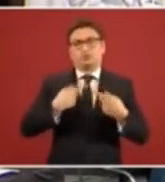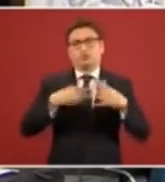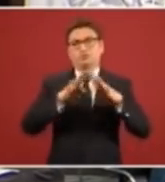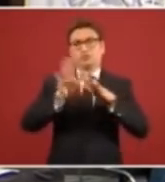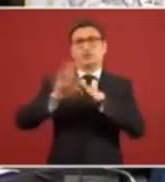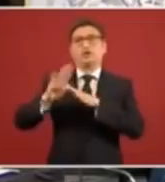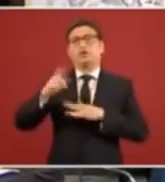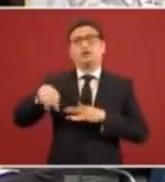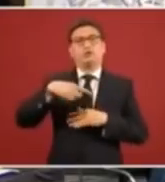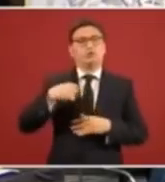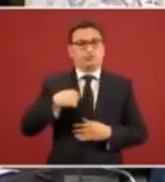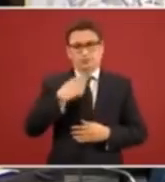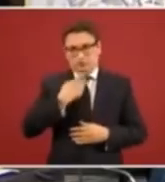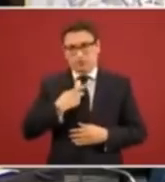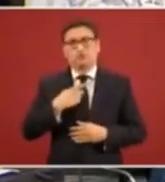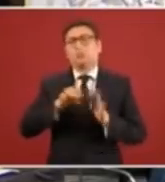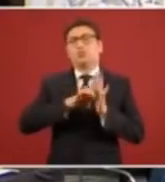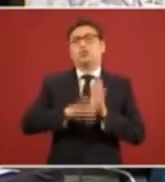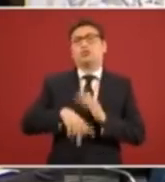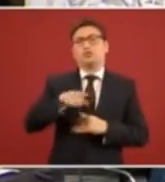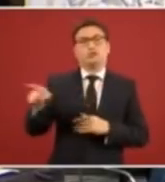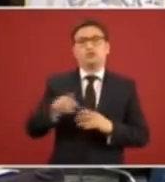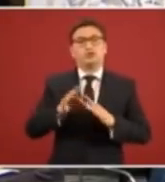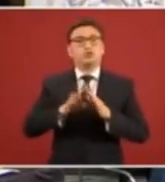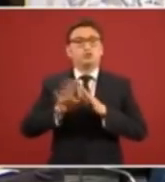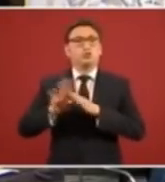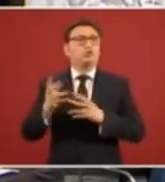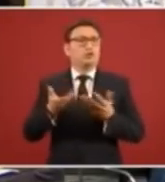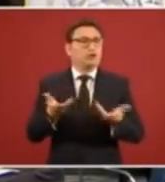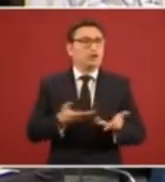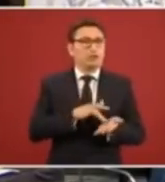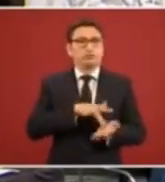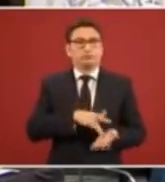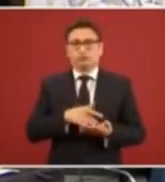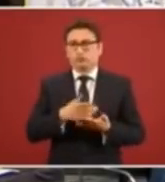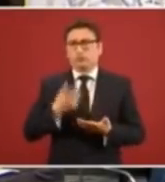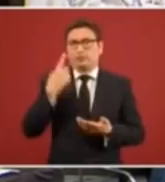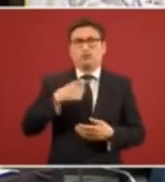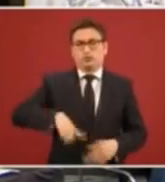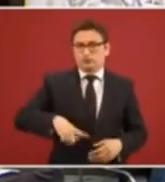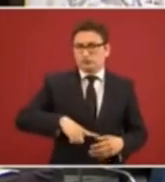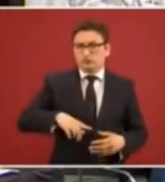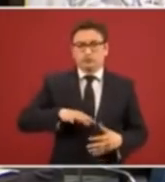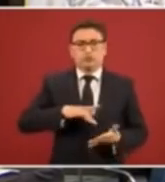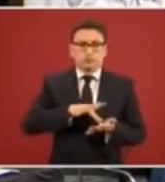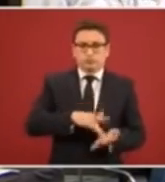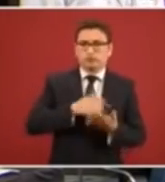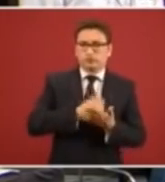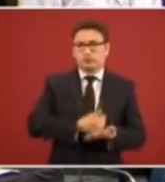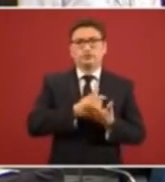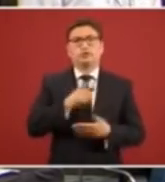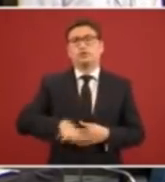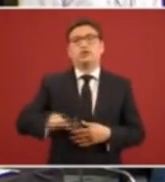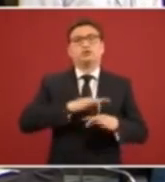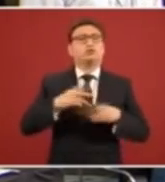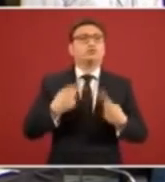me han dicho que si ellos o cómo podrían colaborar con su gobierno para ayudar a la gente que